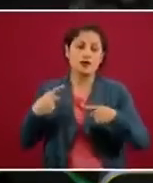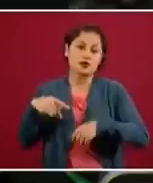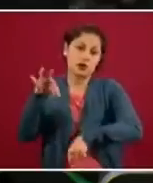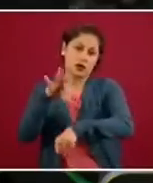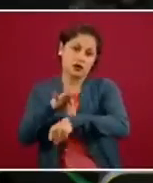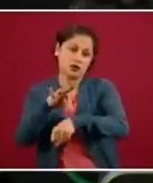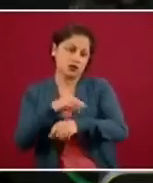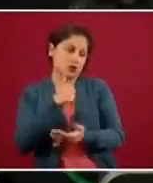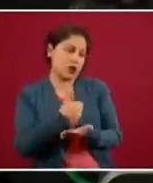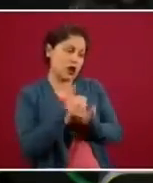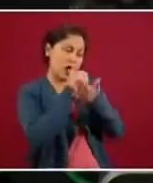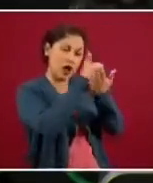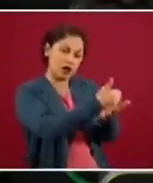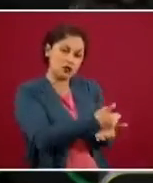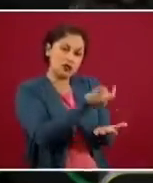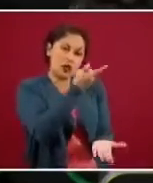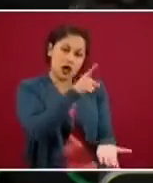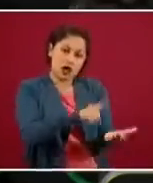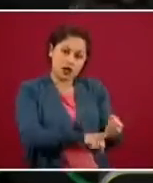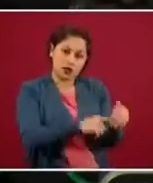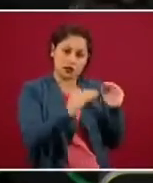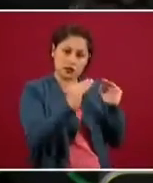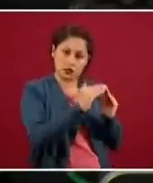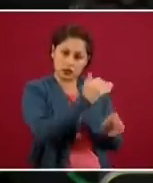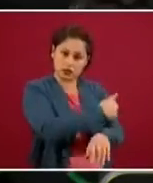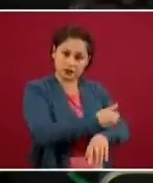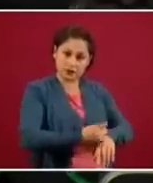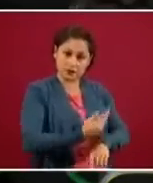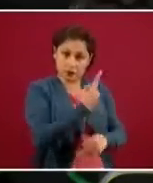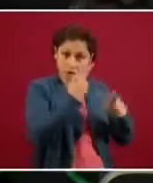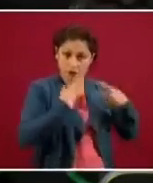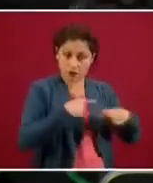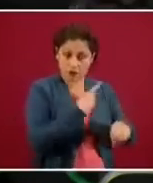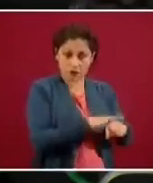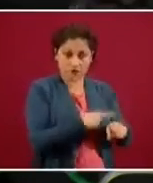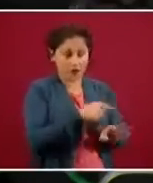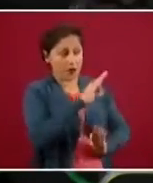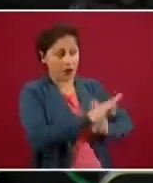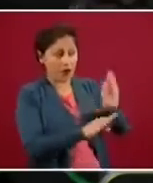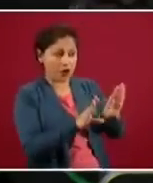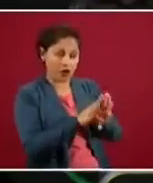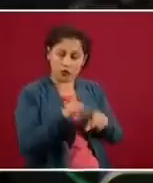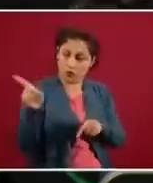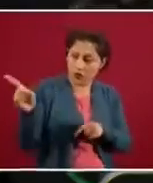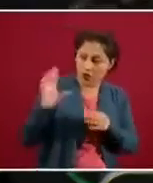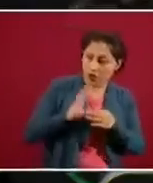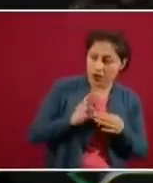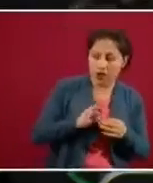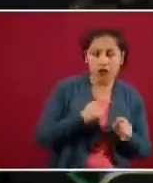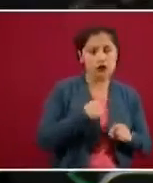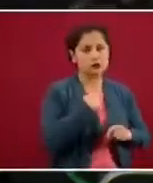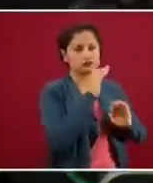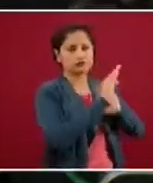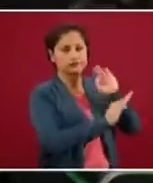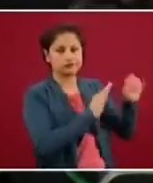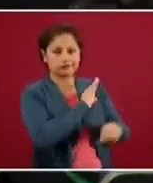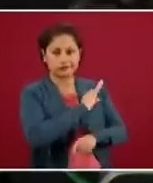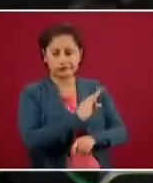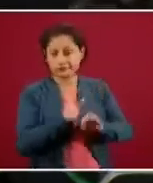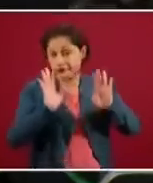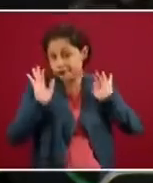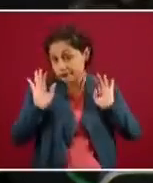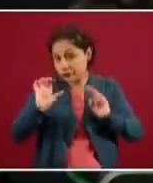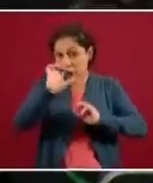desamparo a estas familias, a estos hogares? Y otra igual y le parece una grasejada, pero está ahí en las redes